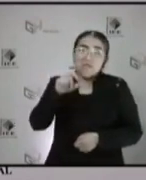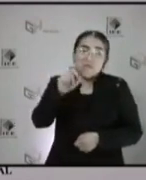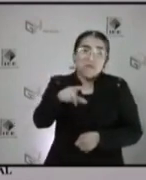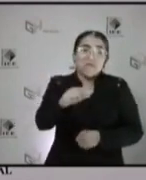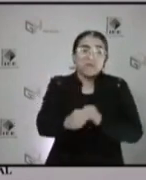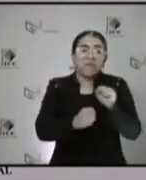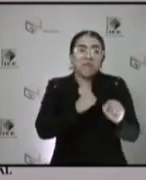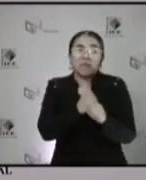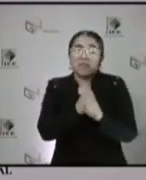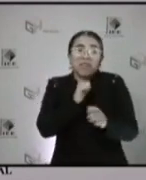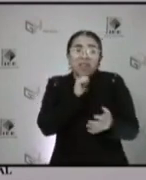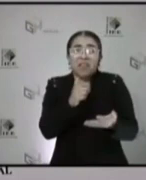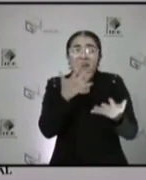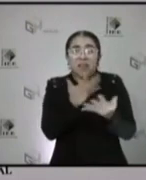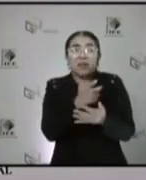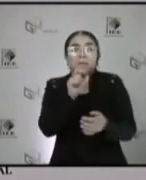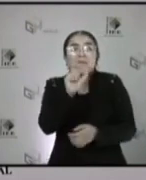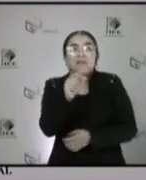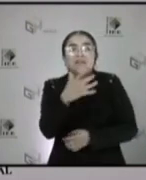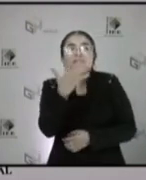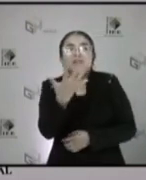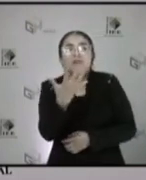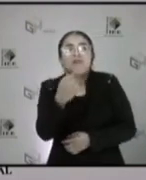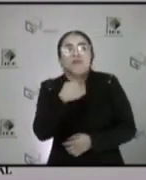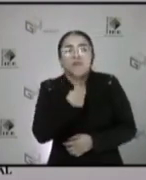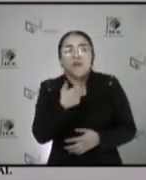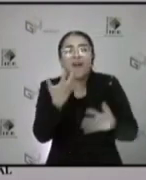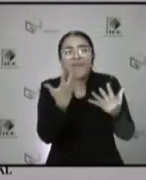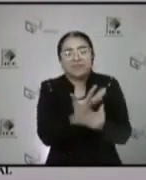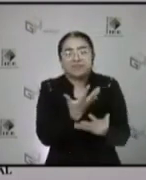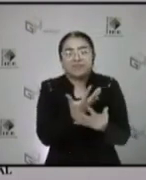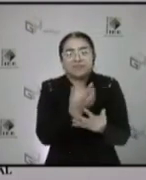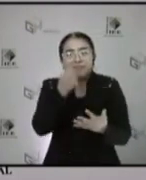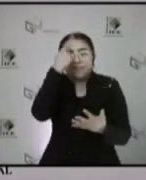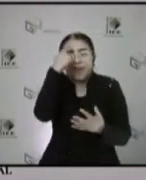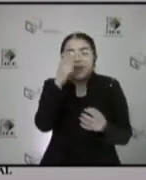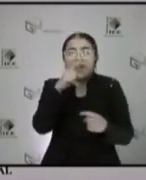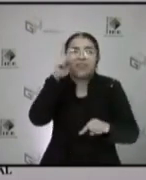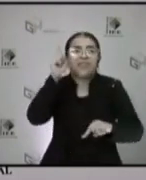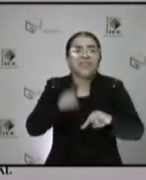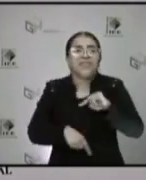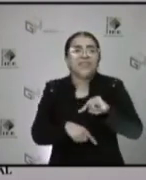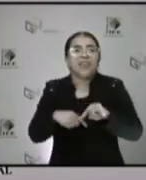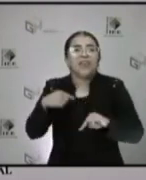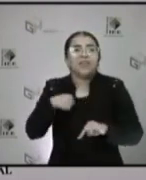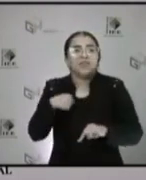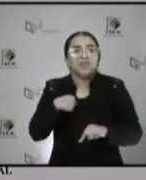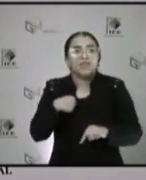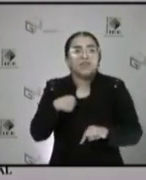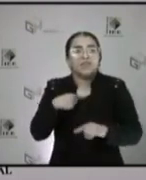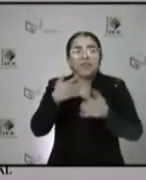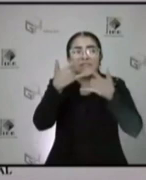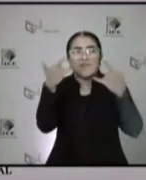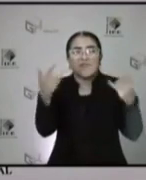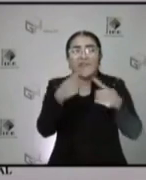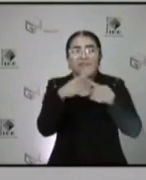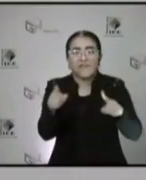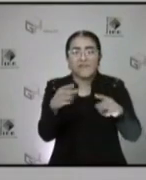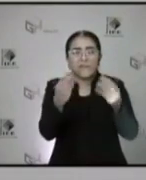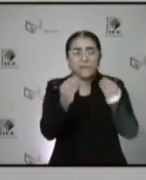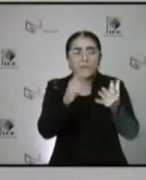hecho? Llevo 25 años intentando que se vayan, intentando una historia diferente. Muchas